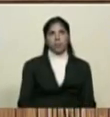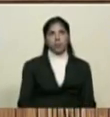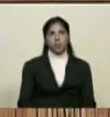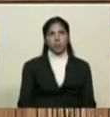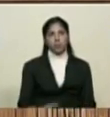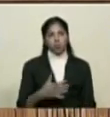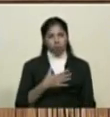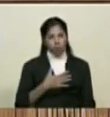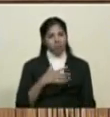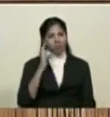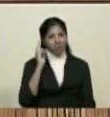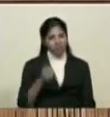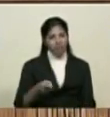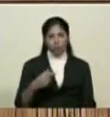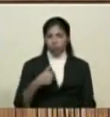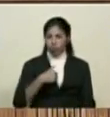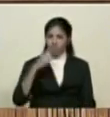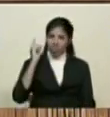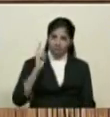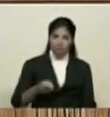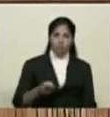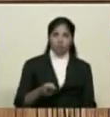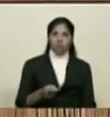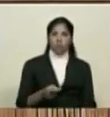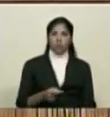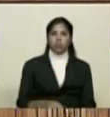mi deber frente a ustedes,